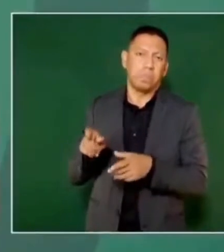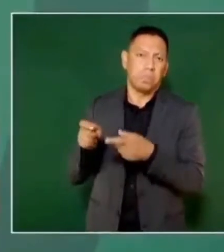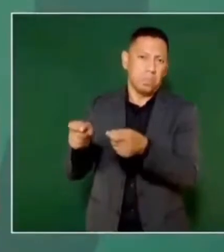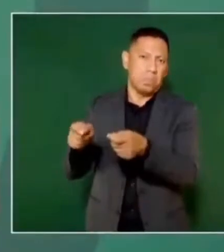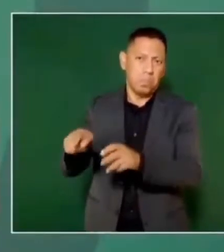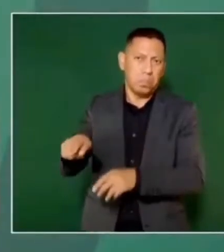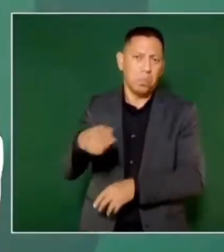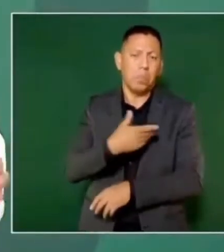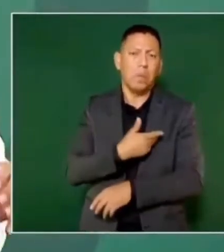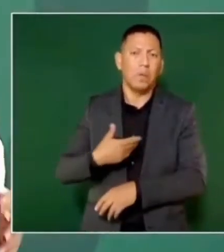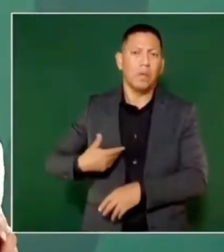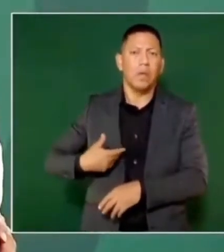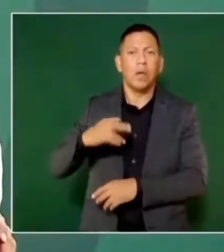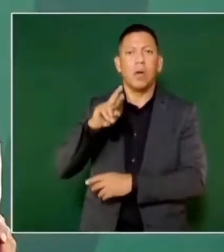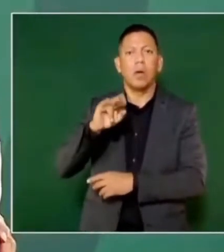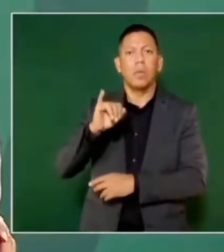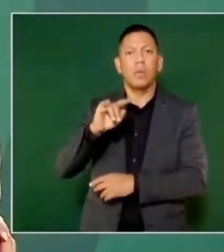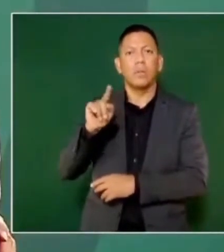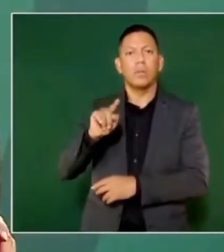el presidente Ruiz Cortines.